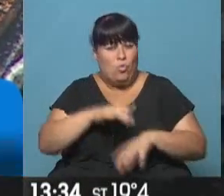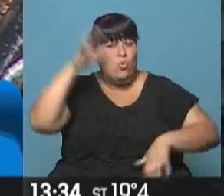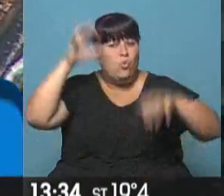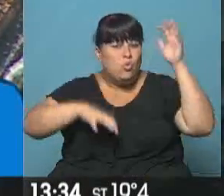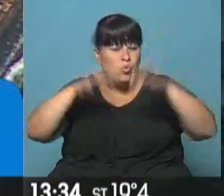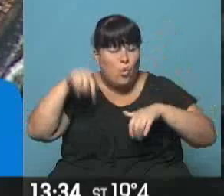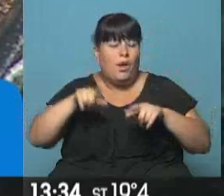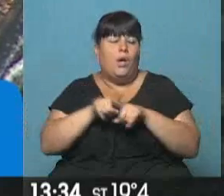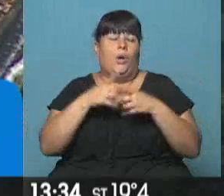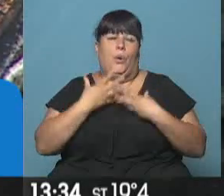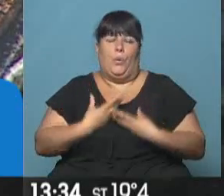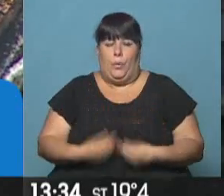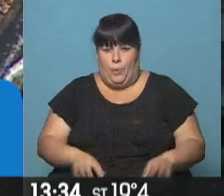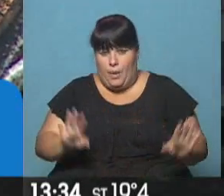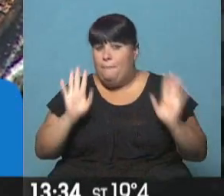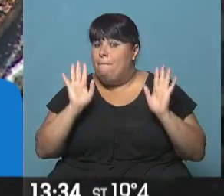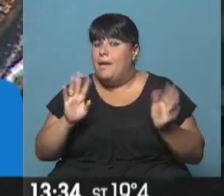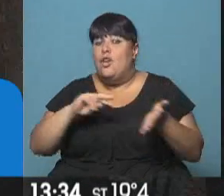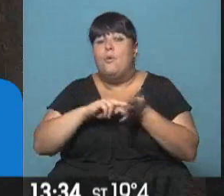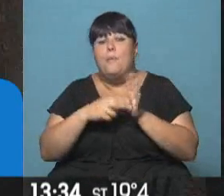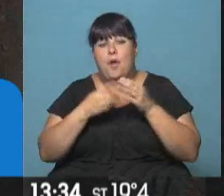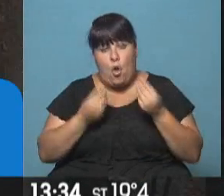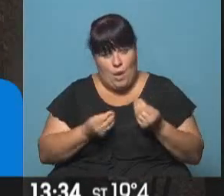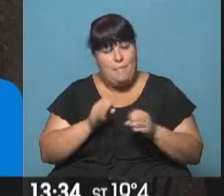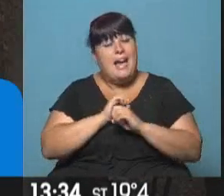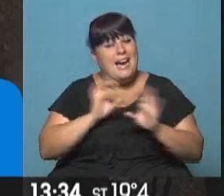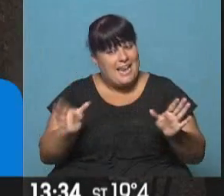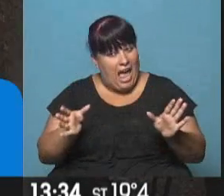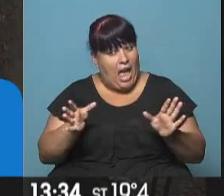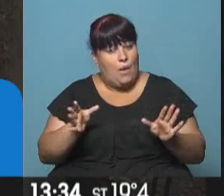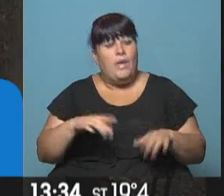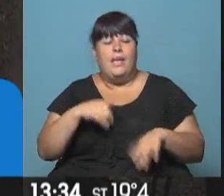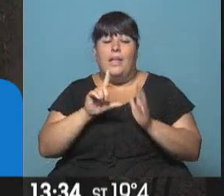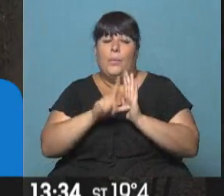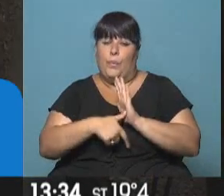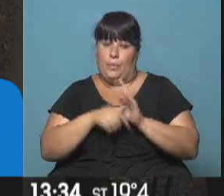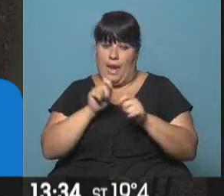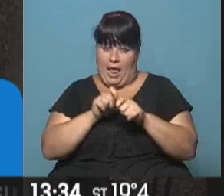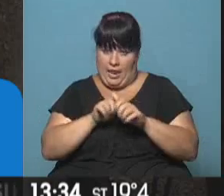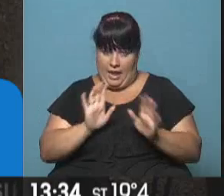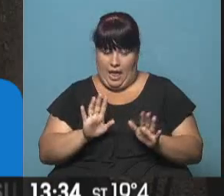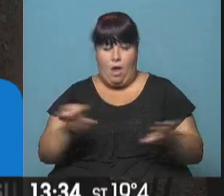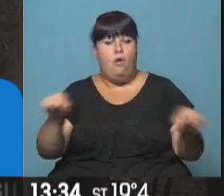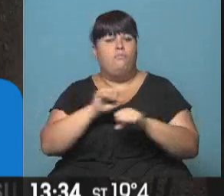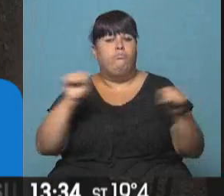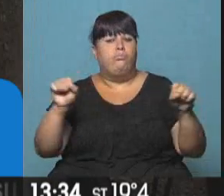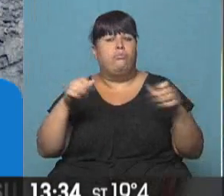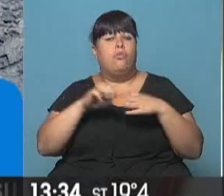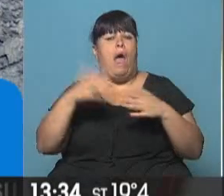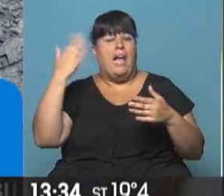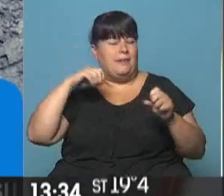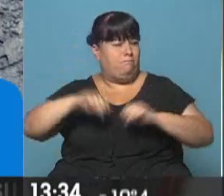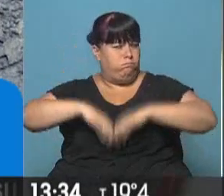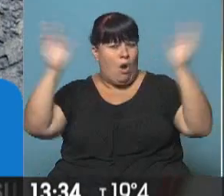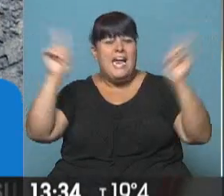se vive como un alivio, pero el problema es grave y llevará un tiempo a arreglarlo. Explotó por el aire ayer.